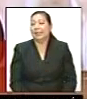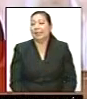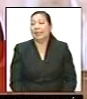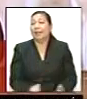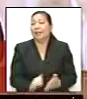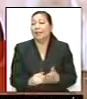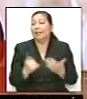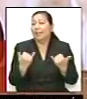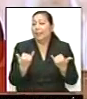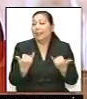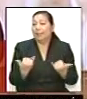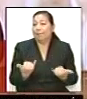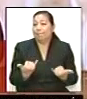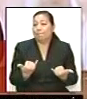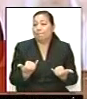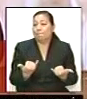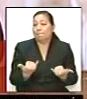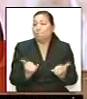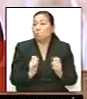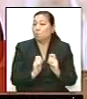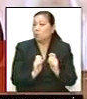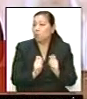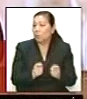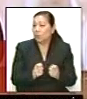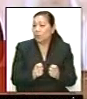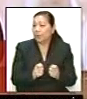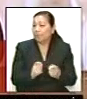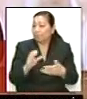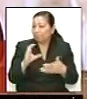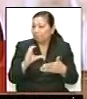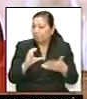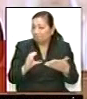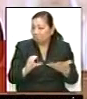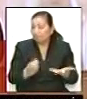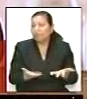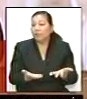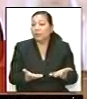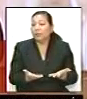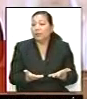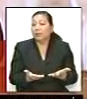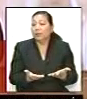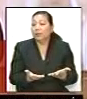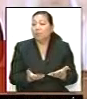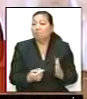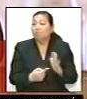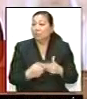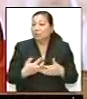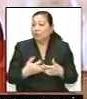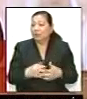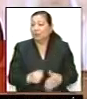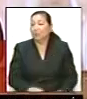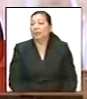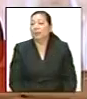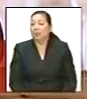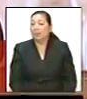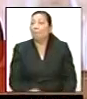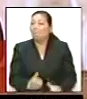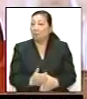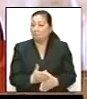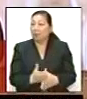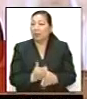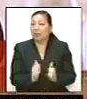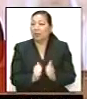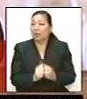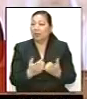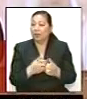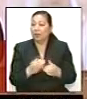en estos sectores, en estos capítulos del CEAP, del Consejo Empresarial, participen las